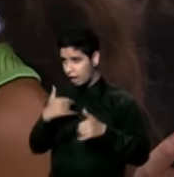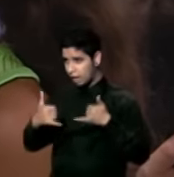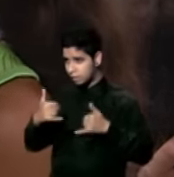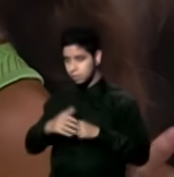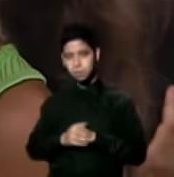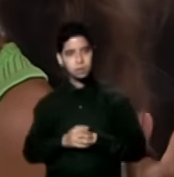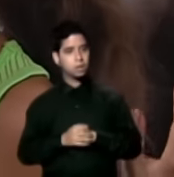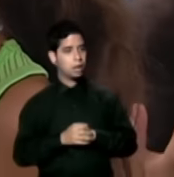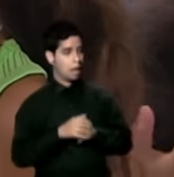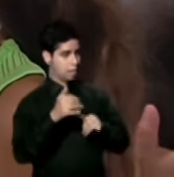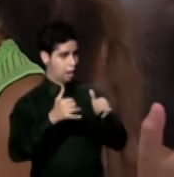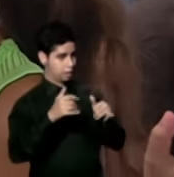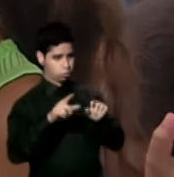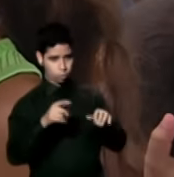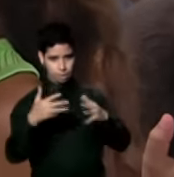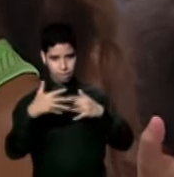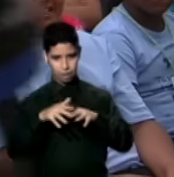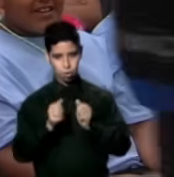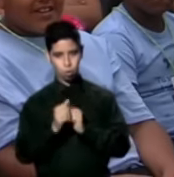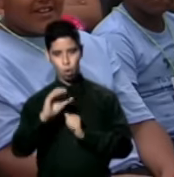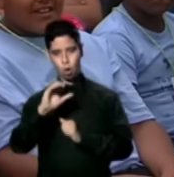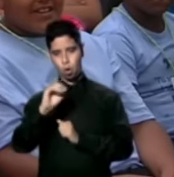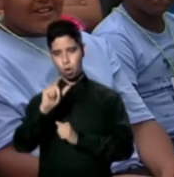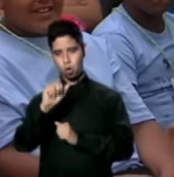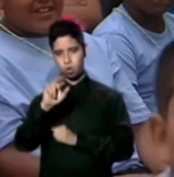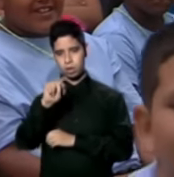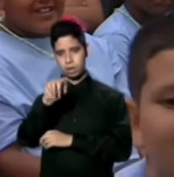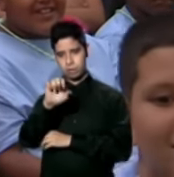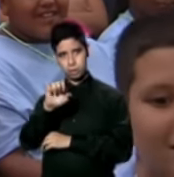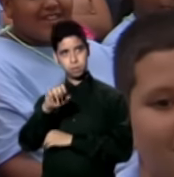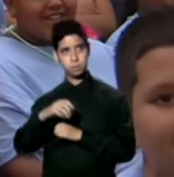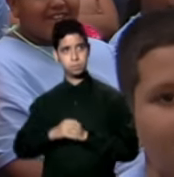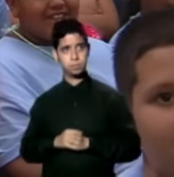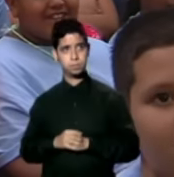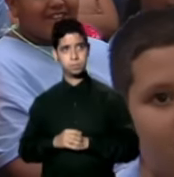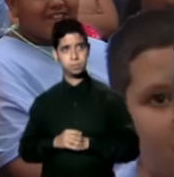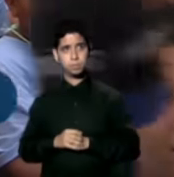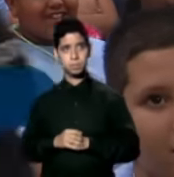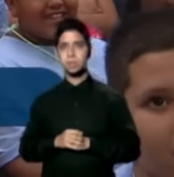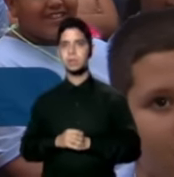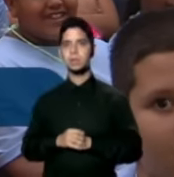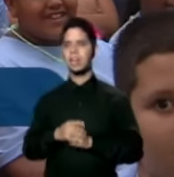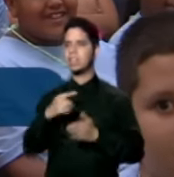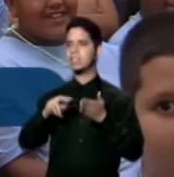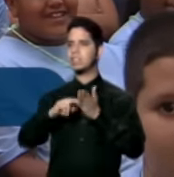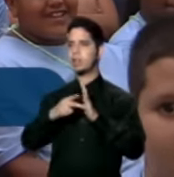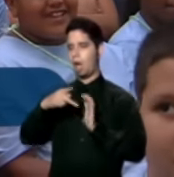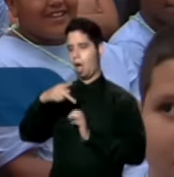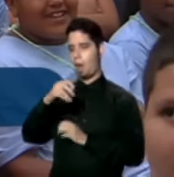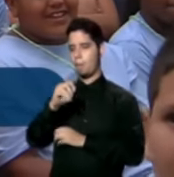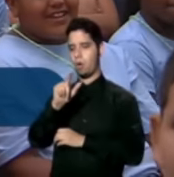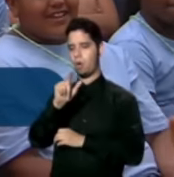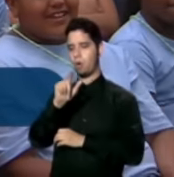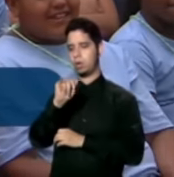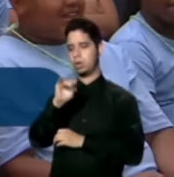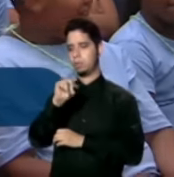leche con colorante. ¿Con colorante? ¿Qué es el polímetro? Porque nadie me ha dicho lo que es el polímetro todavía.